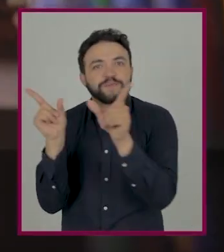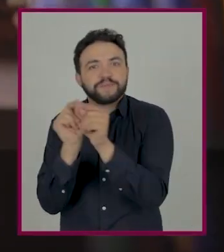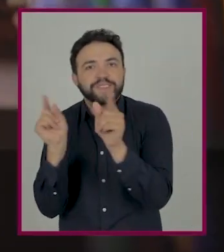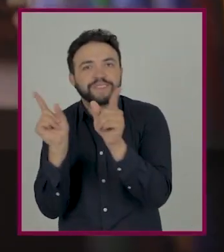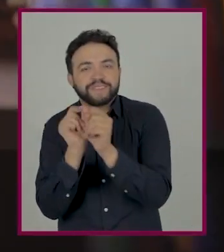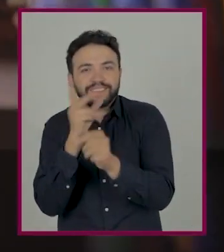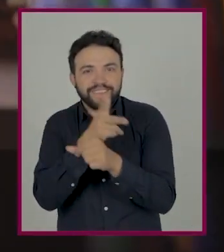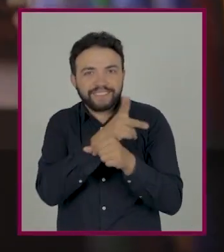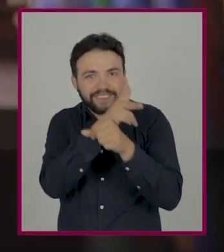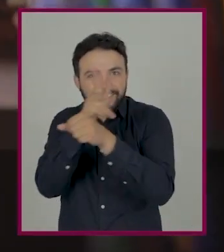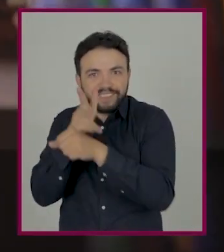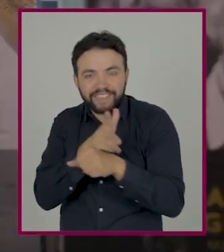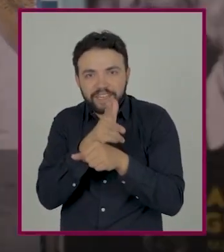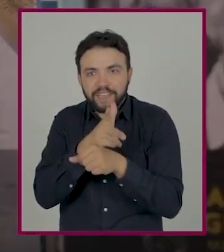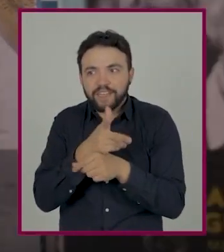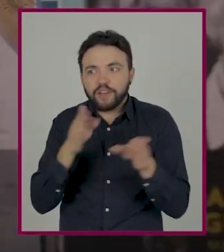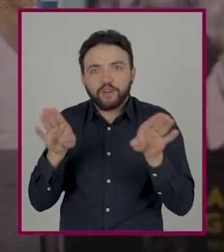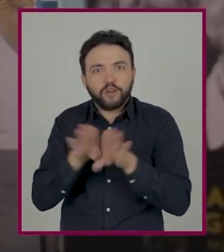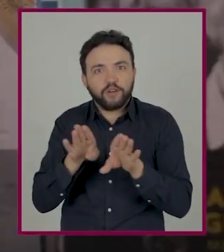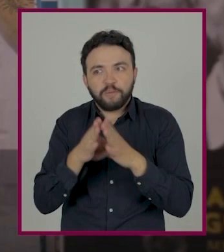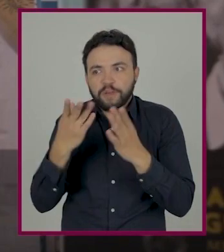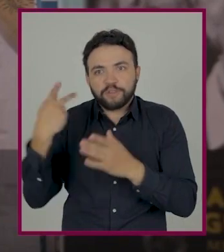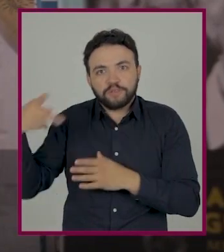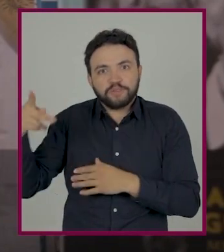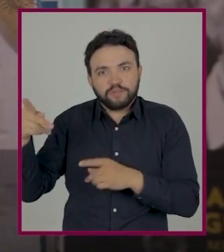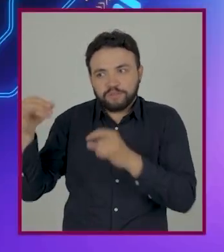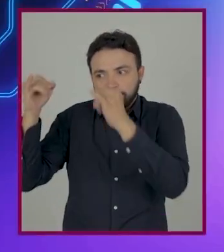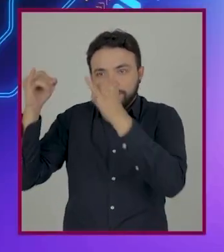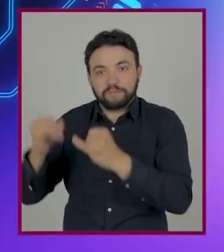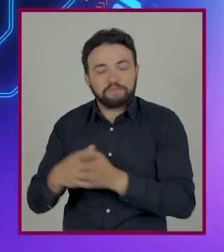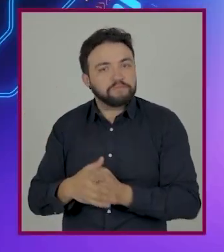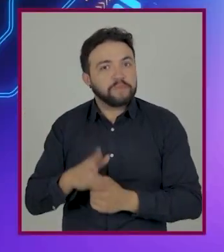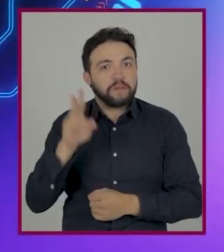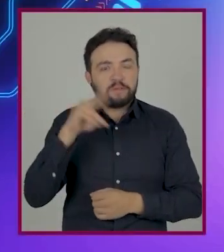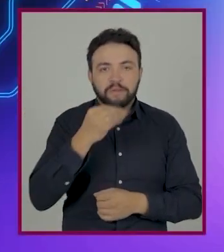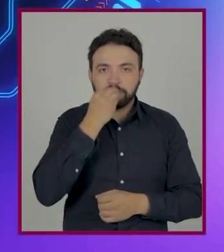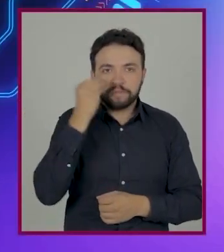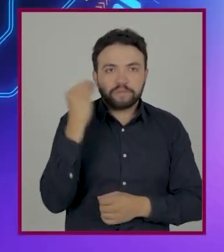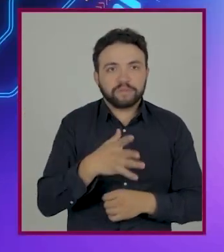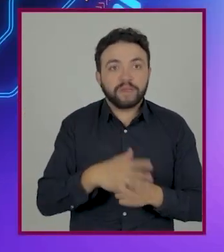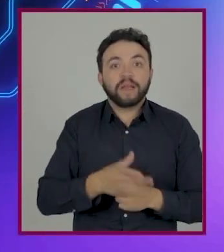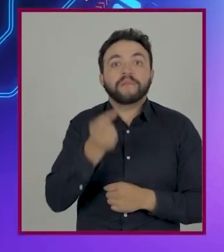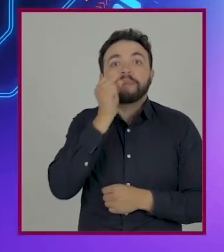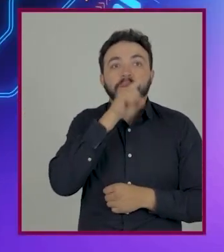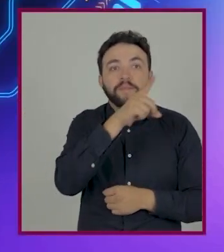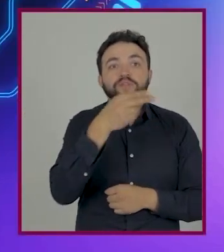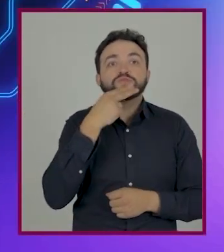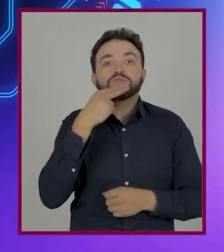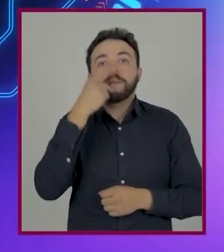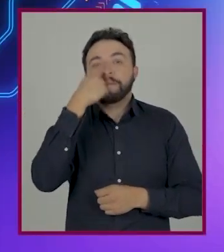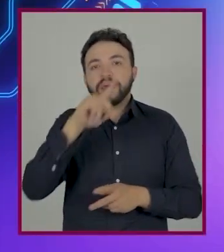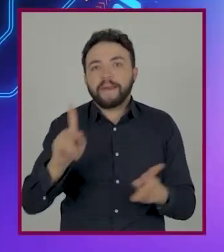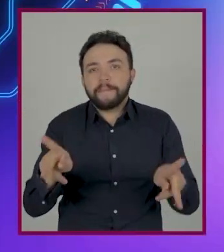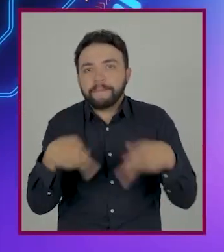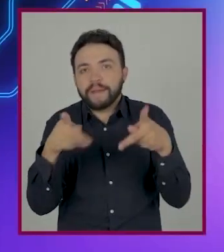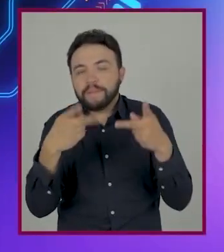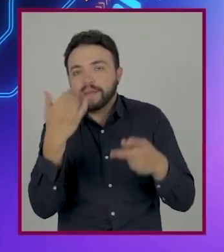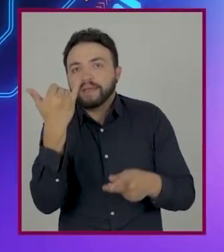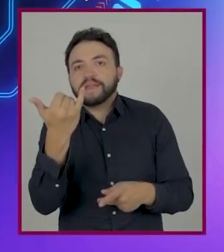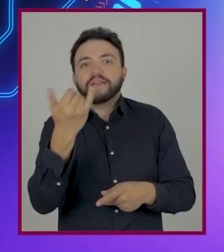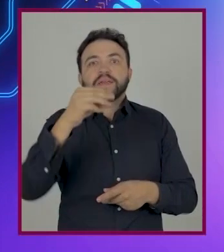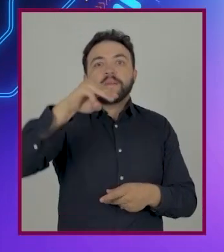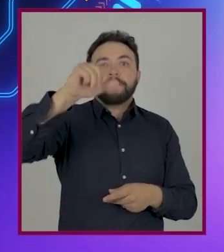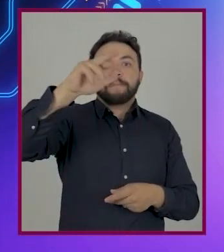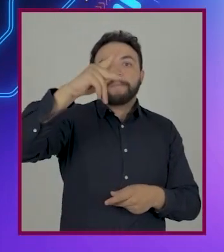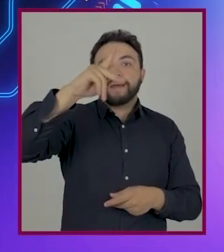basado en lo que tus personajes harían. La verdad es que está muy bueno. También son usados en ventas y marketing para dibujar